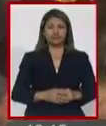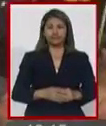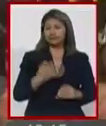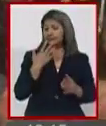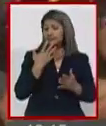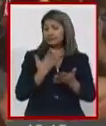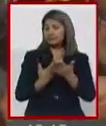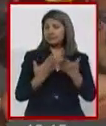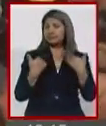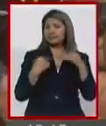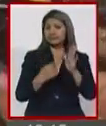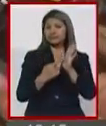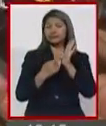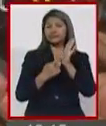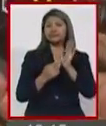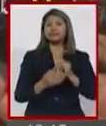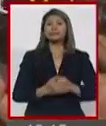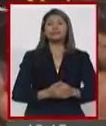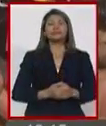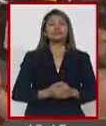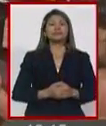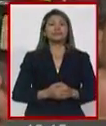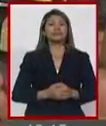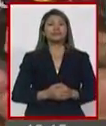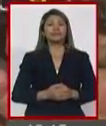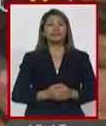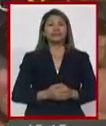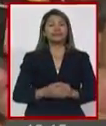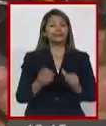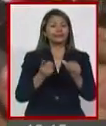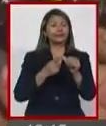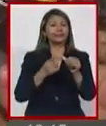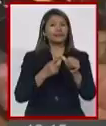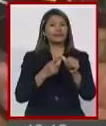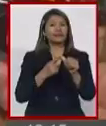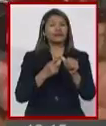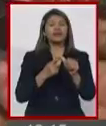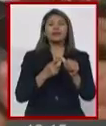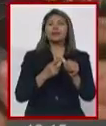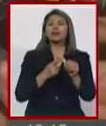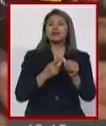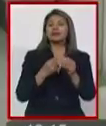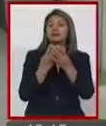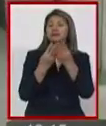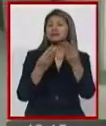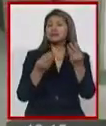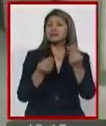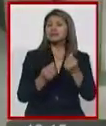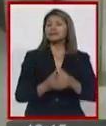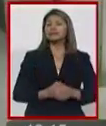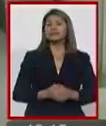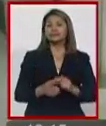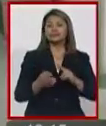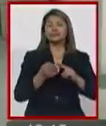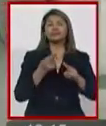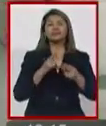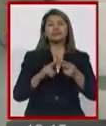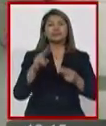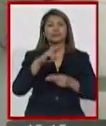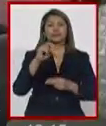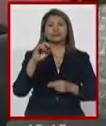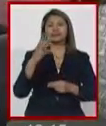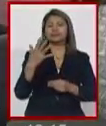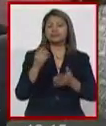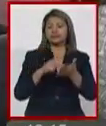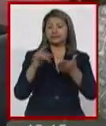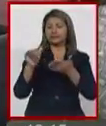La propuesta que nosotros estamos presentando prácticamente va como primera alternativa la eliminación del artículo 205